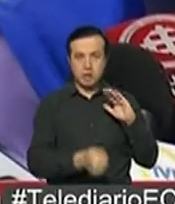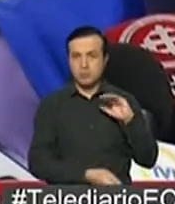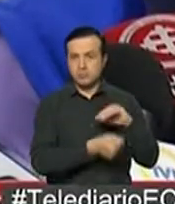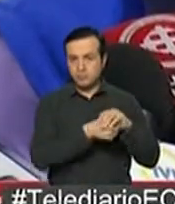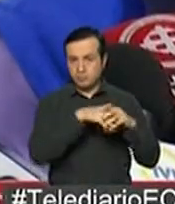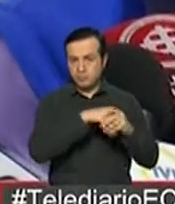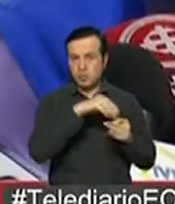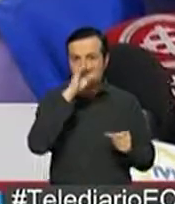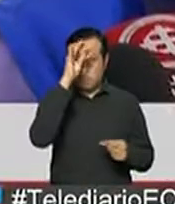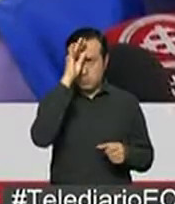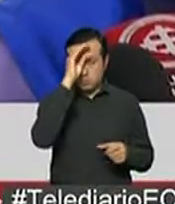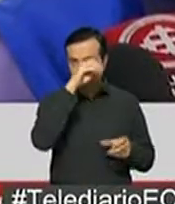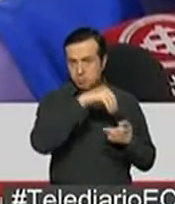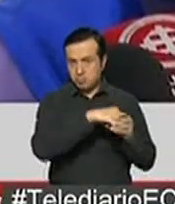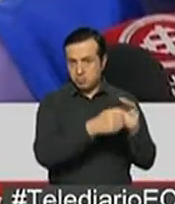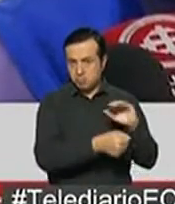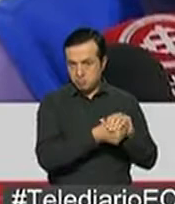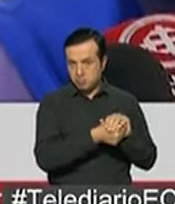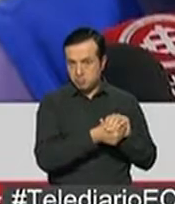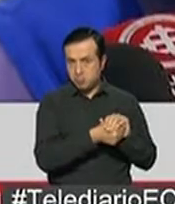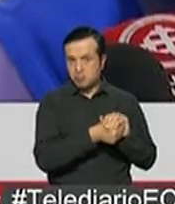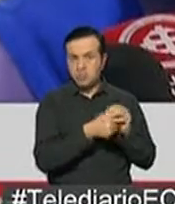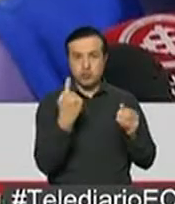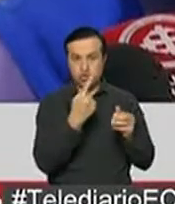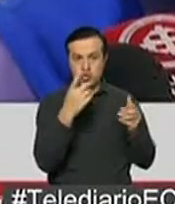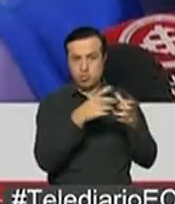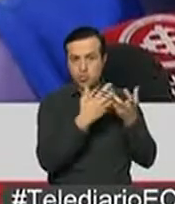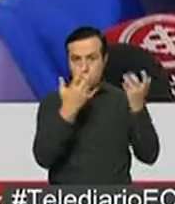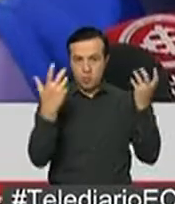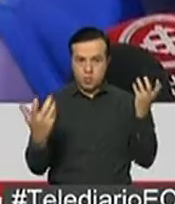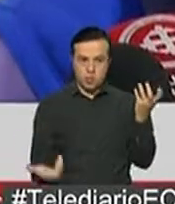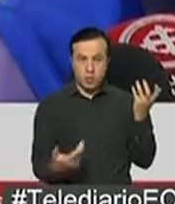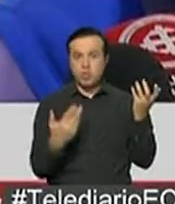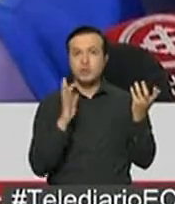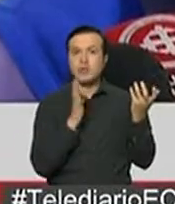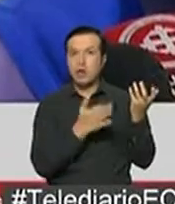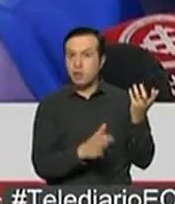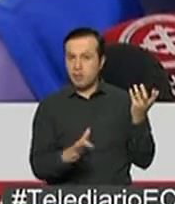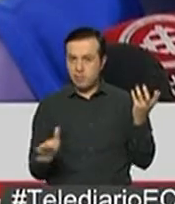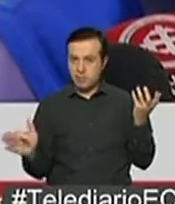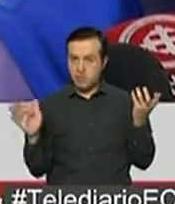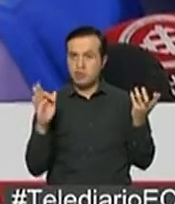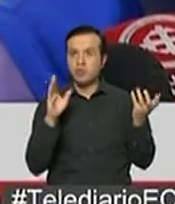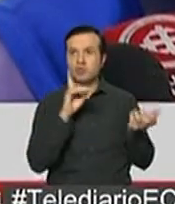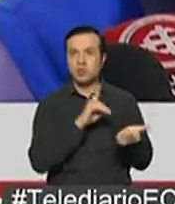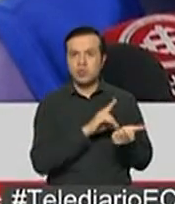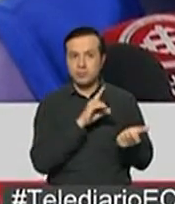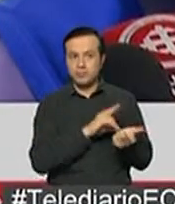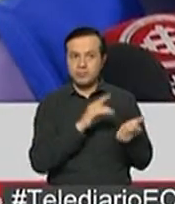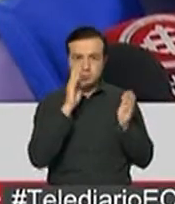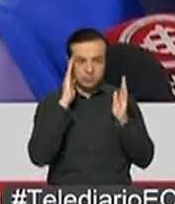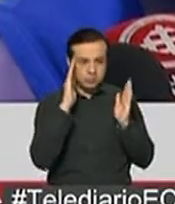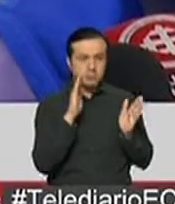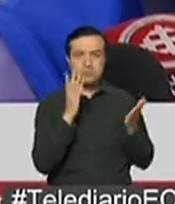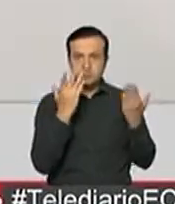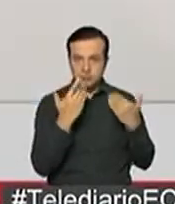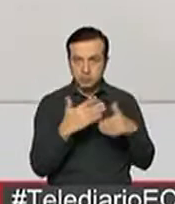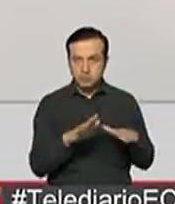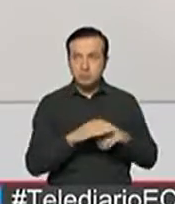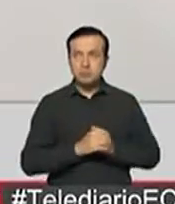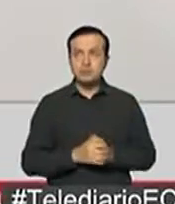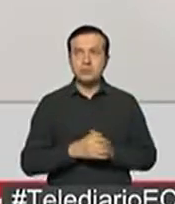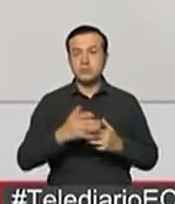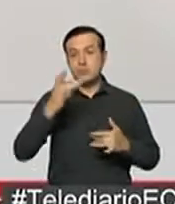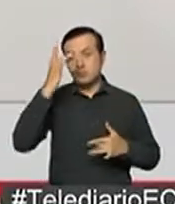hospitalizado en medida de aislamiento con el tratamiento médico correspondiente el